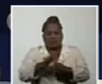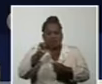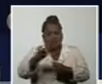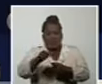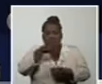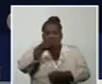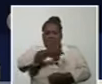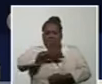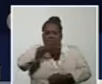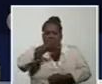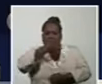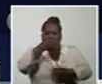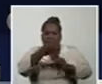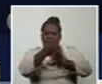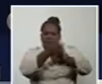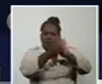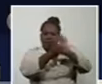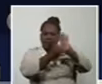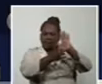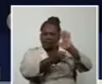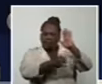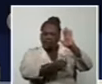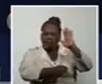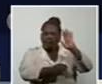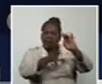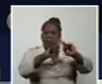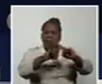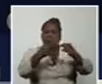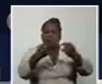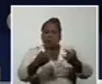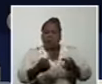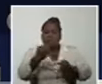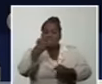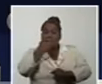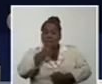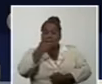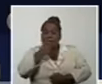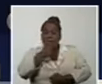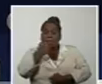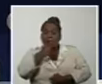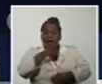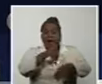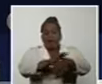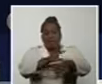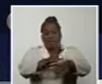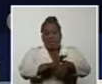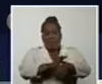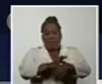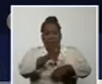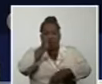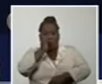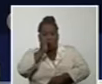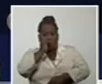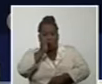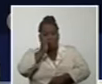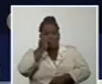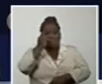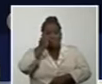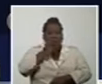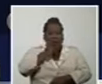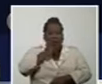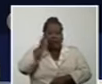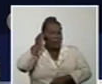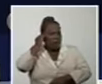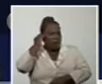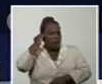explicación por qué es más frecuente la enfermedad en el sexo masculino que en el sexo